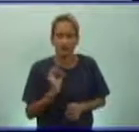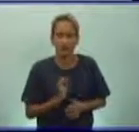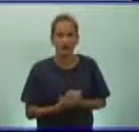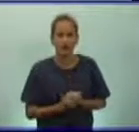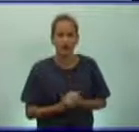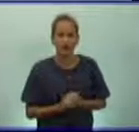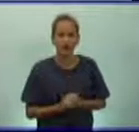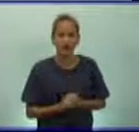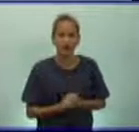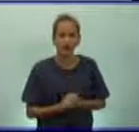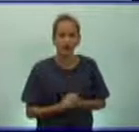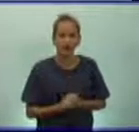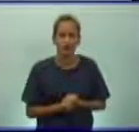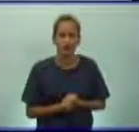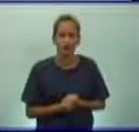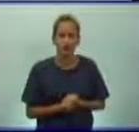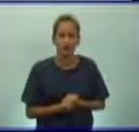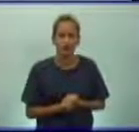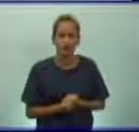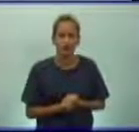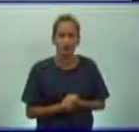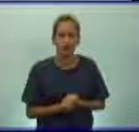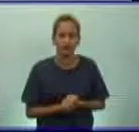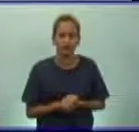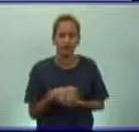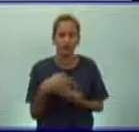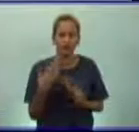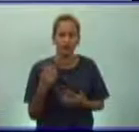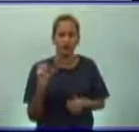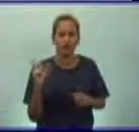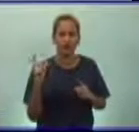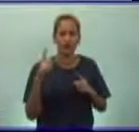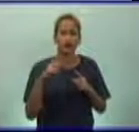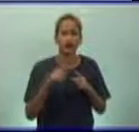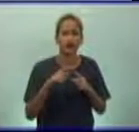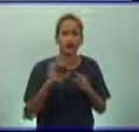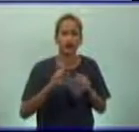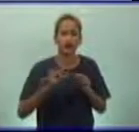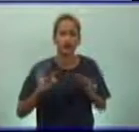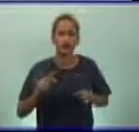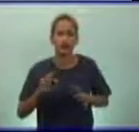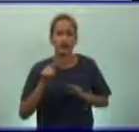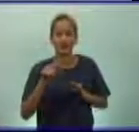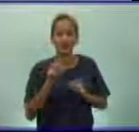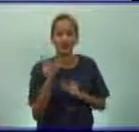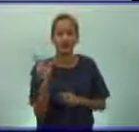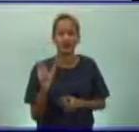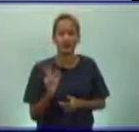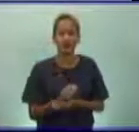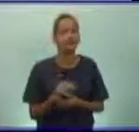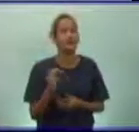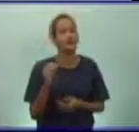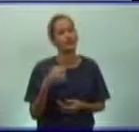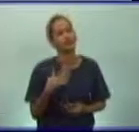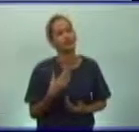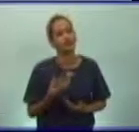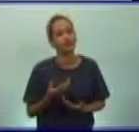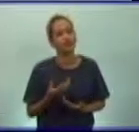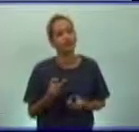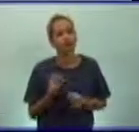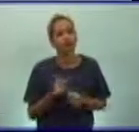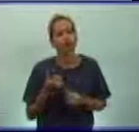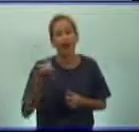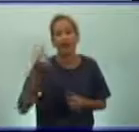otros. ¿Cuál es la categoría gramatical de todas estas palabras? Por supuesto, son